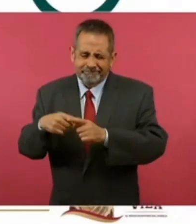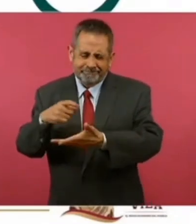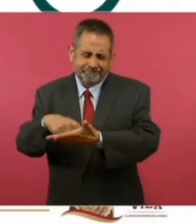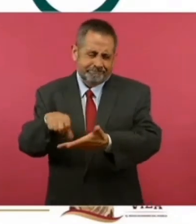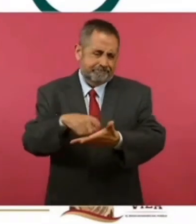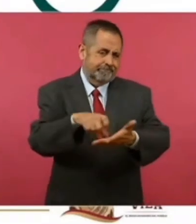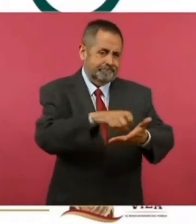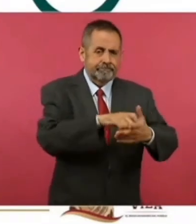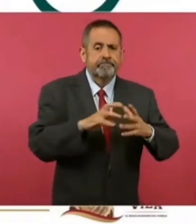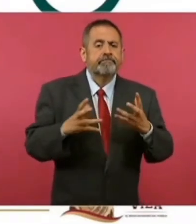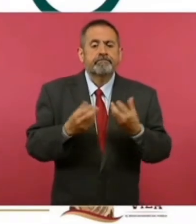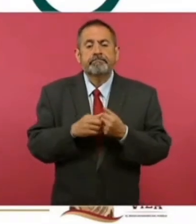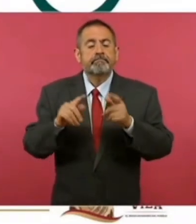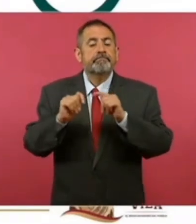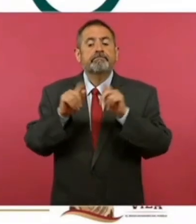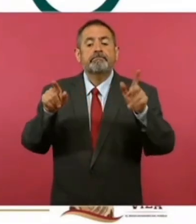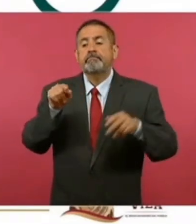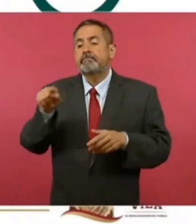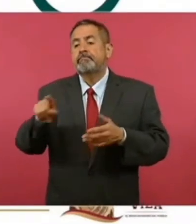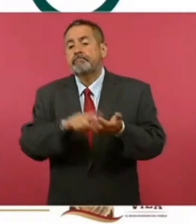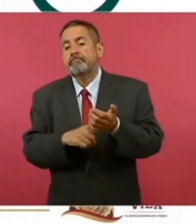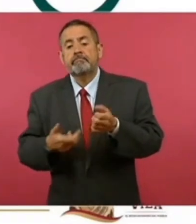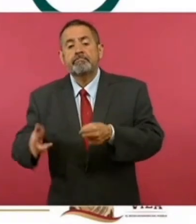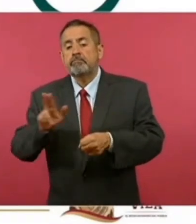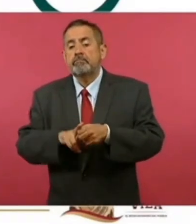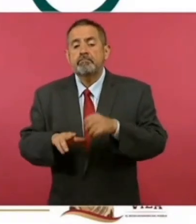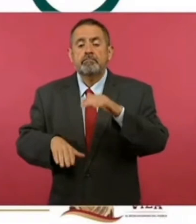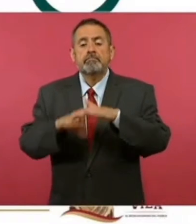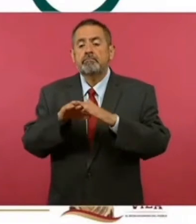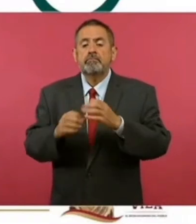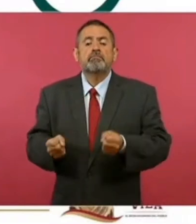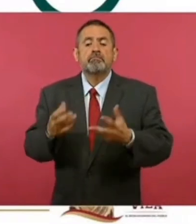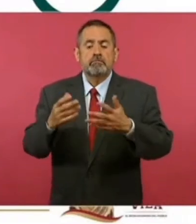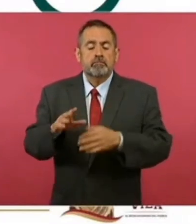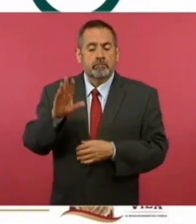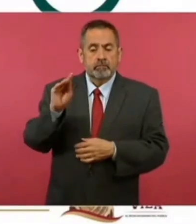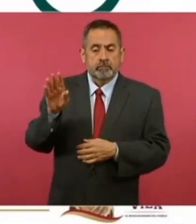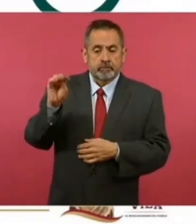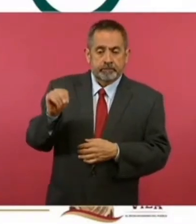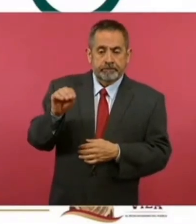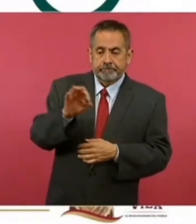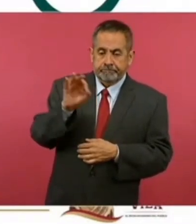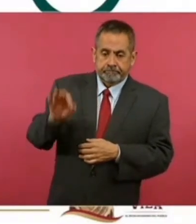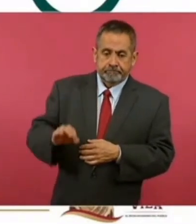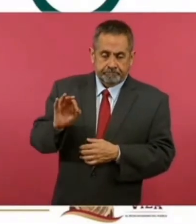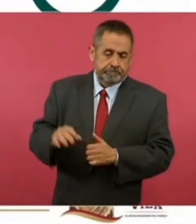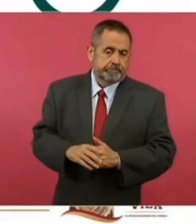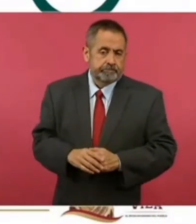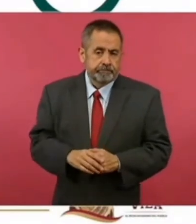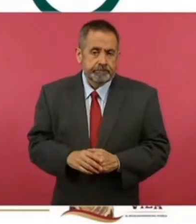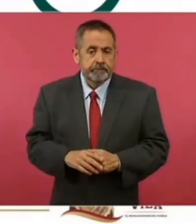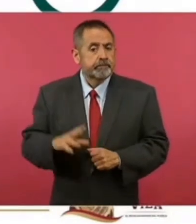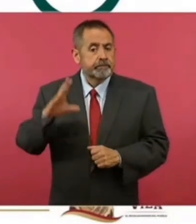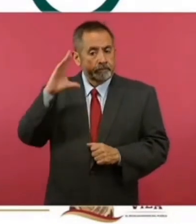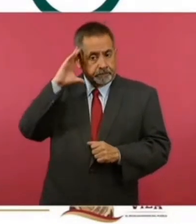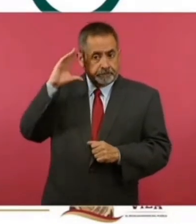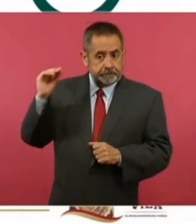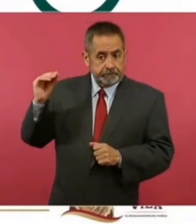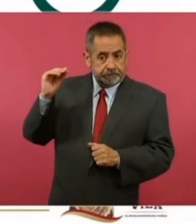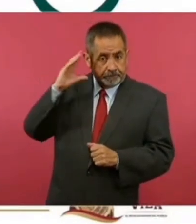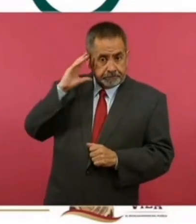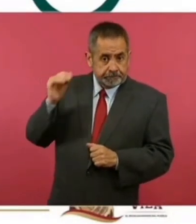nos reporta Tlaxcala en las unidades de hospitalarias es del 99% también en el caso de Colima tenemos